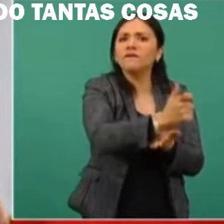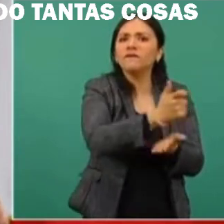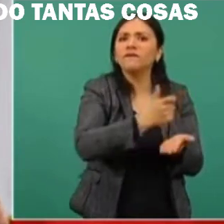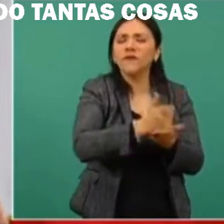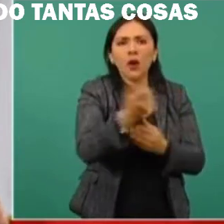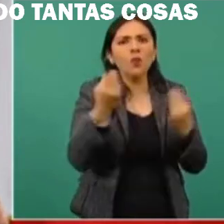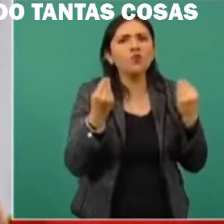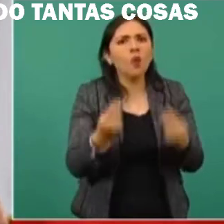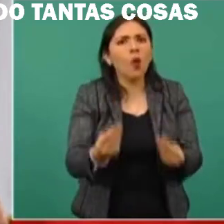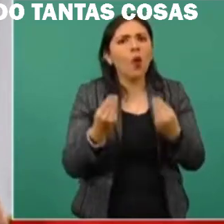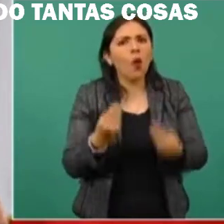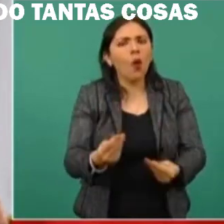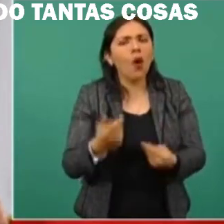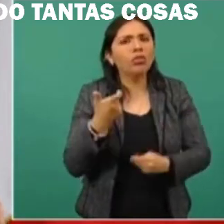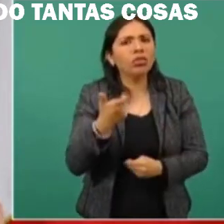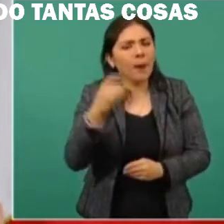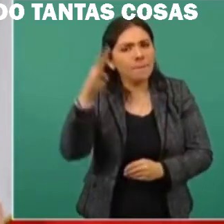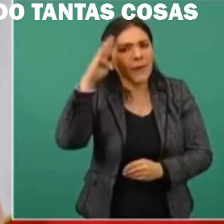mucho